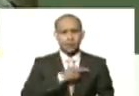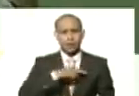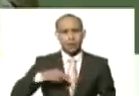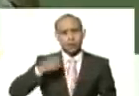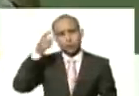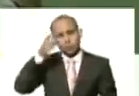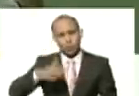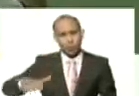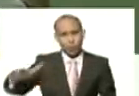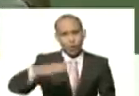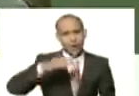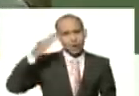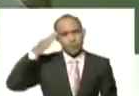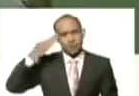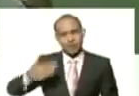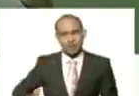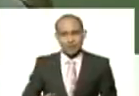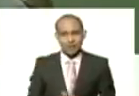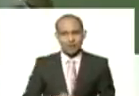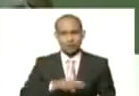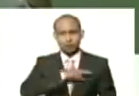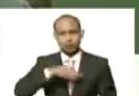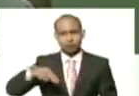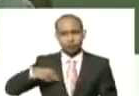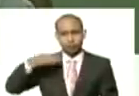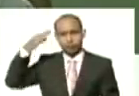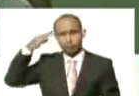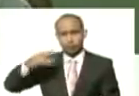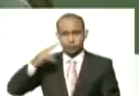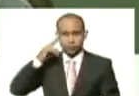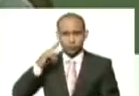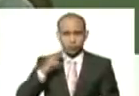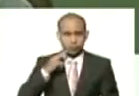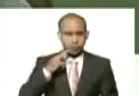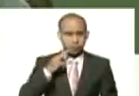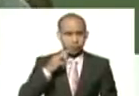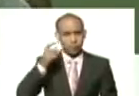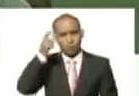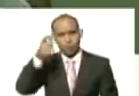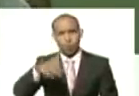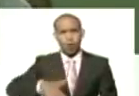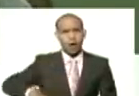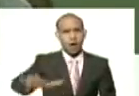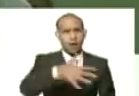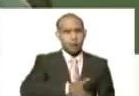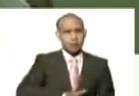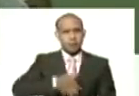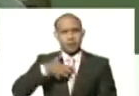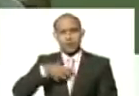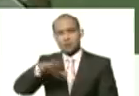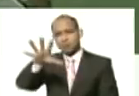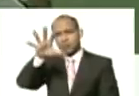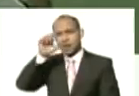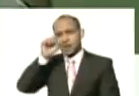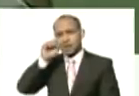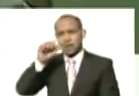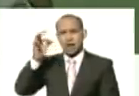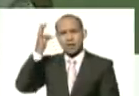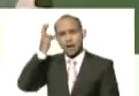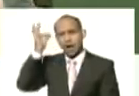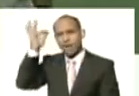pueblo militar, nuestra milicia bolivariana y el pueblo en general entienda cuál es la